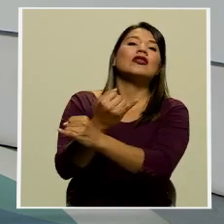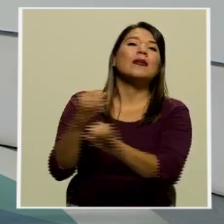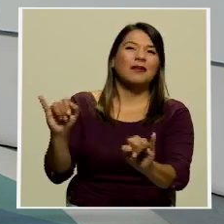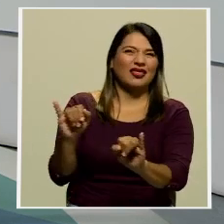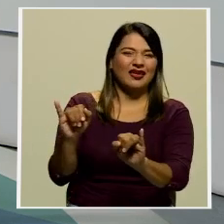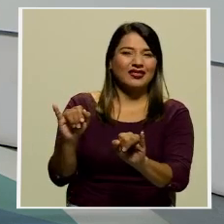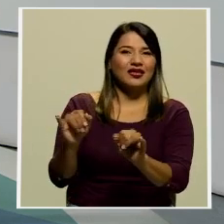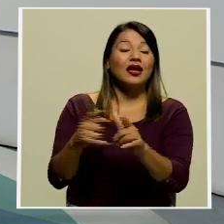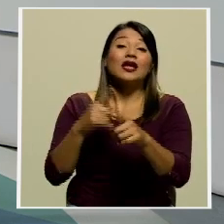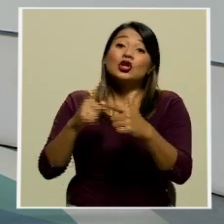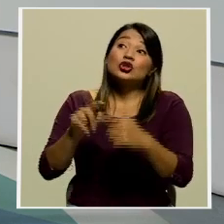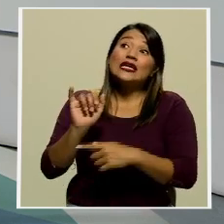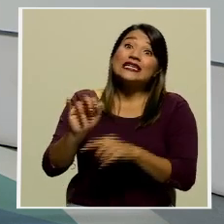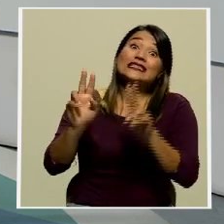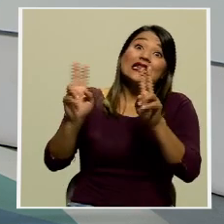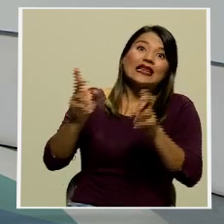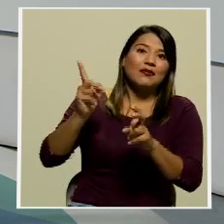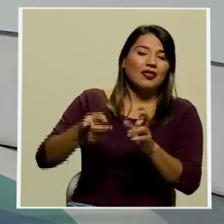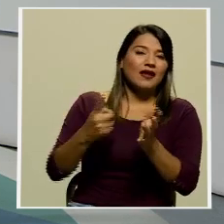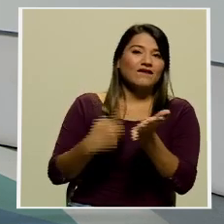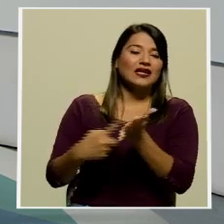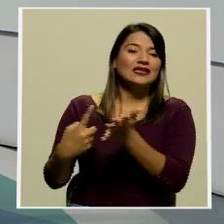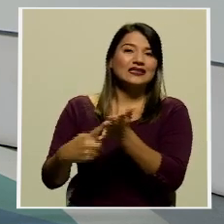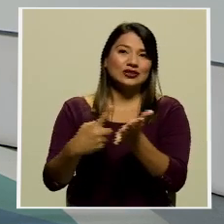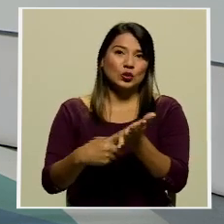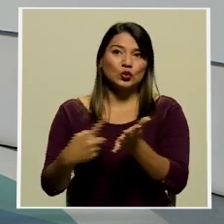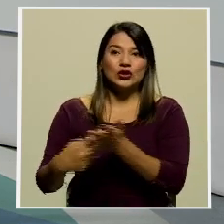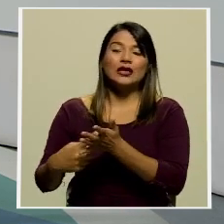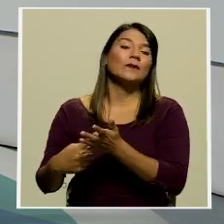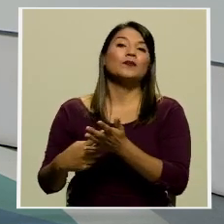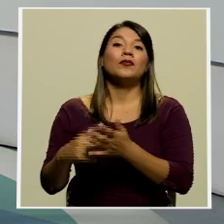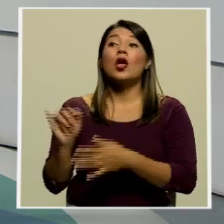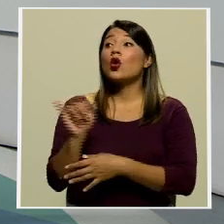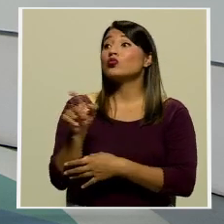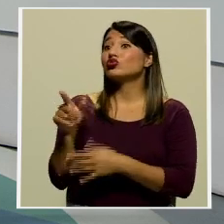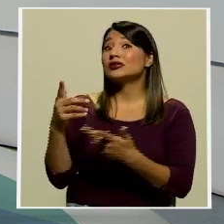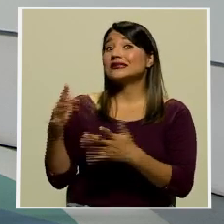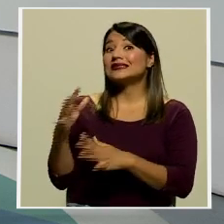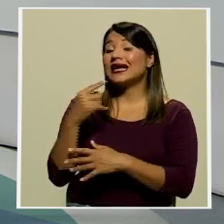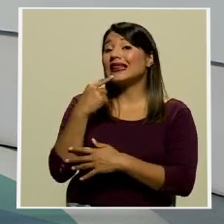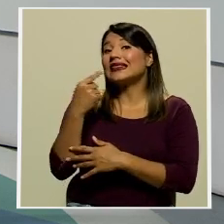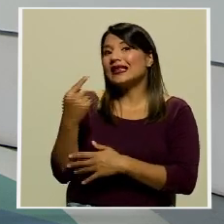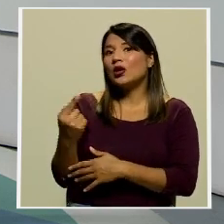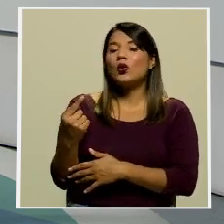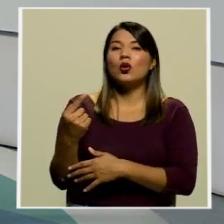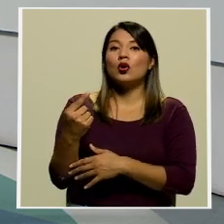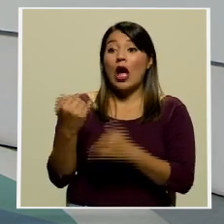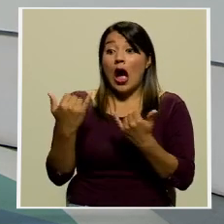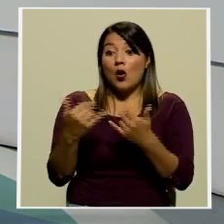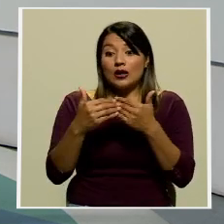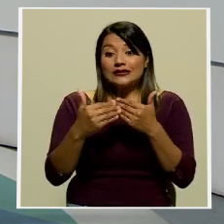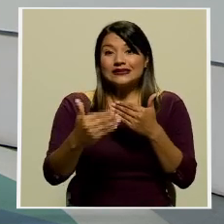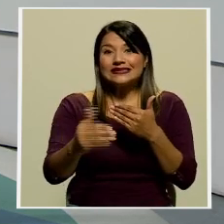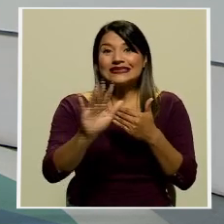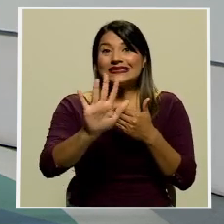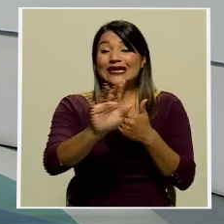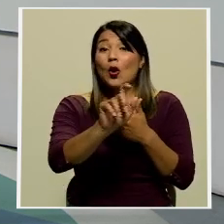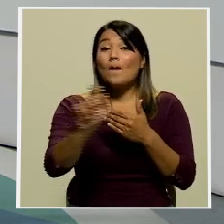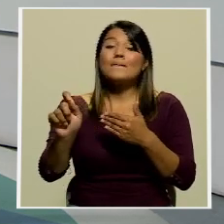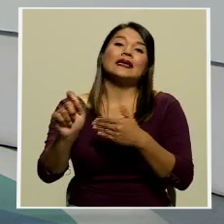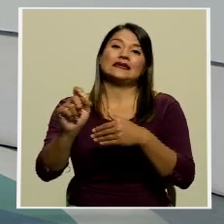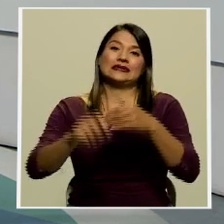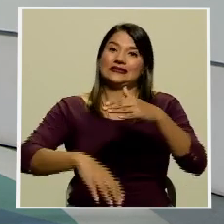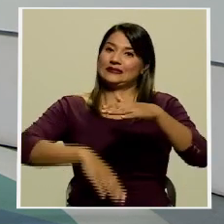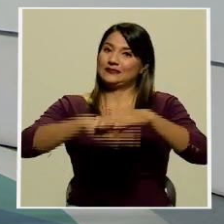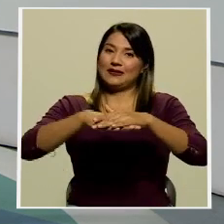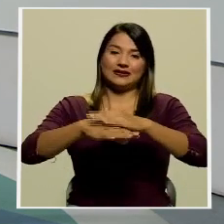un tema que, bueno, que habrá que discutir, ¿verdad? A lo largo de los últimos meses y como usted ya lo indicaba, pues son 5 meses de tiempo los que hay para